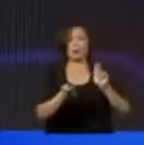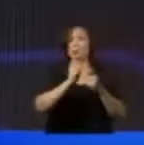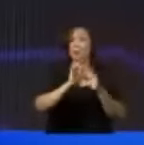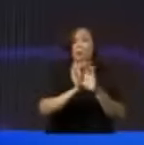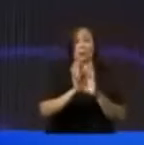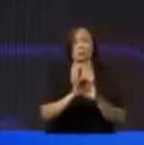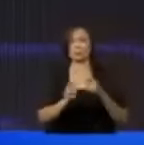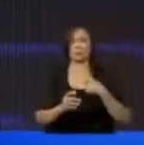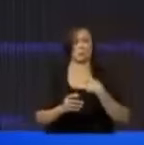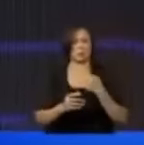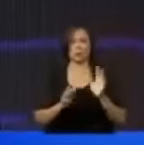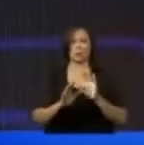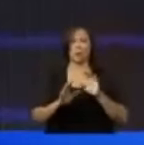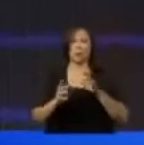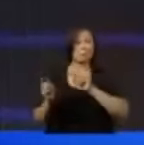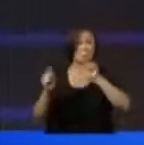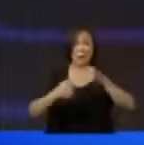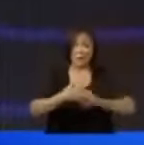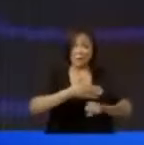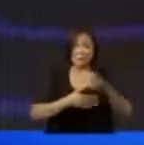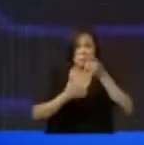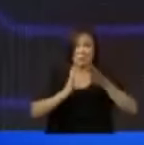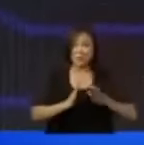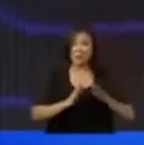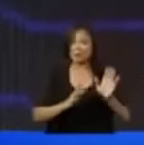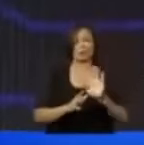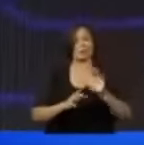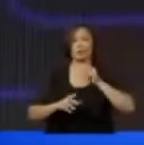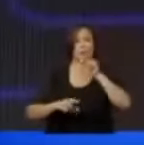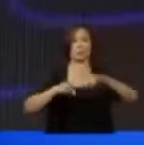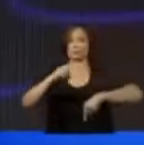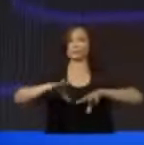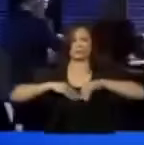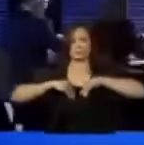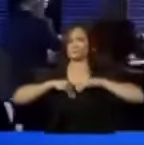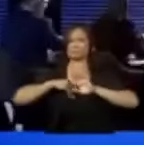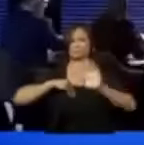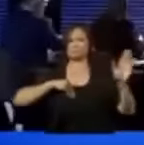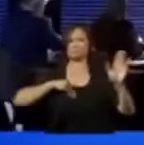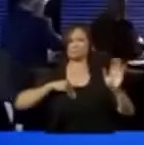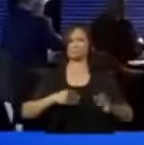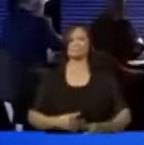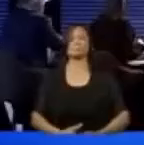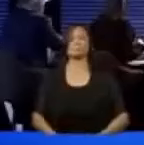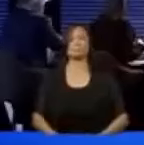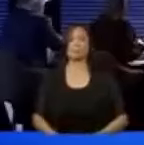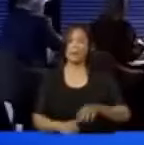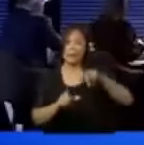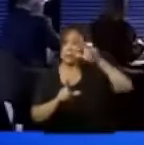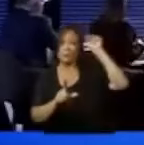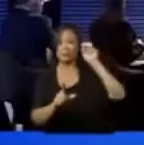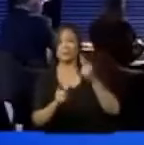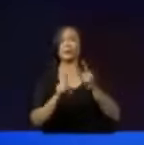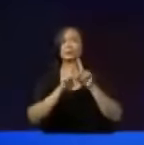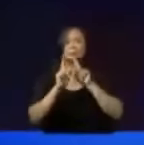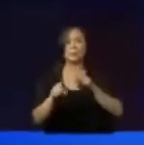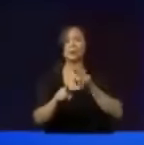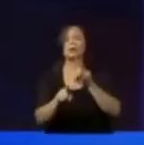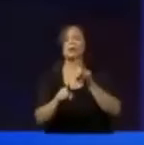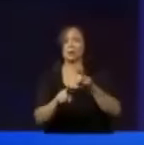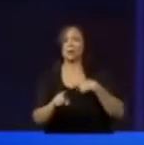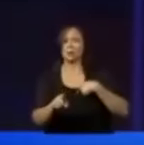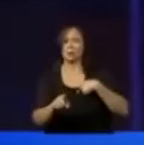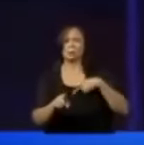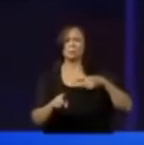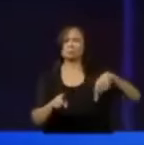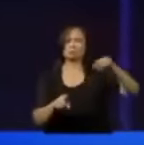la Constitución para que todo el que nazca aquí sea dominicano, y eso no lo podemos aceptar. Candidato Abinader. El país conoce la firmeza que hemos